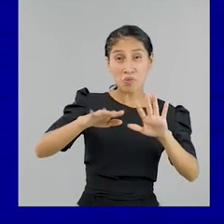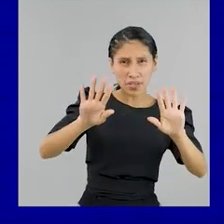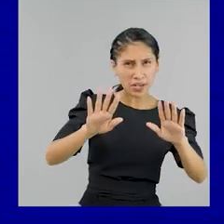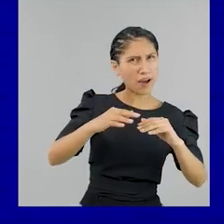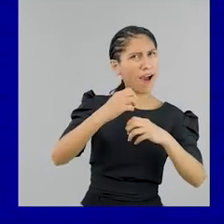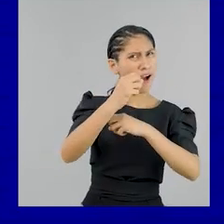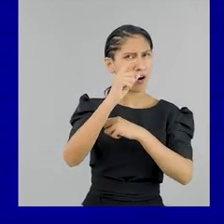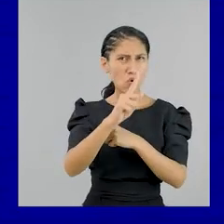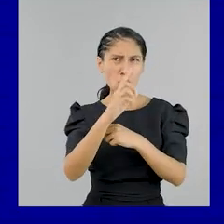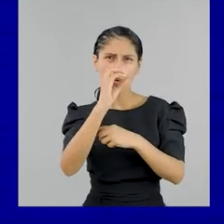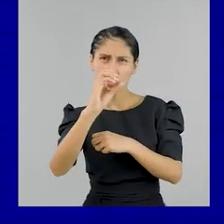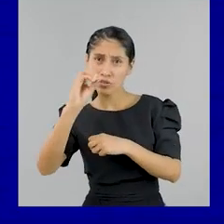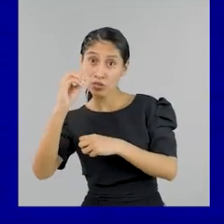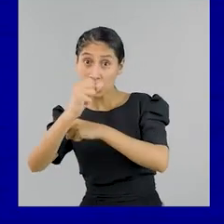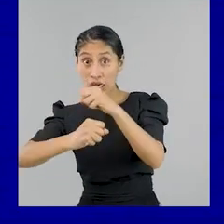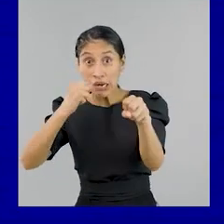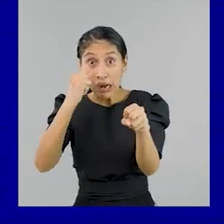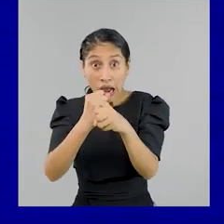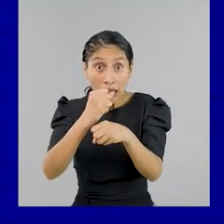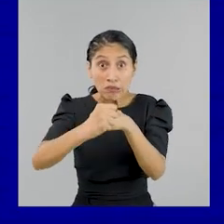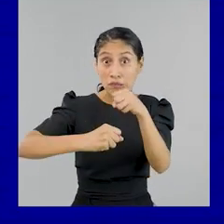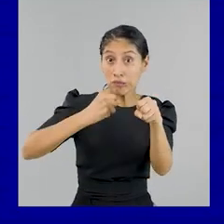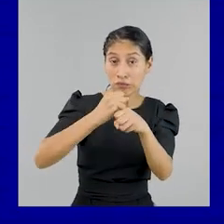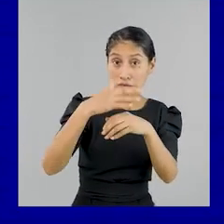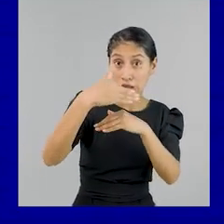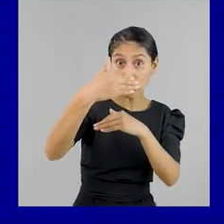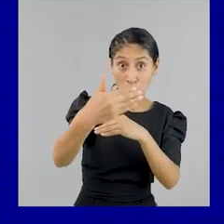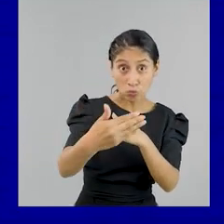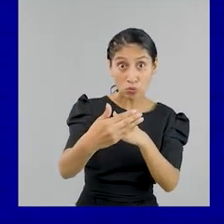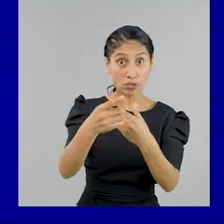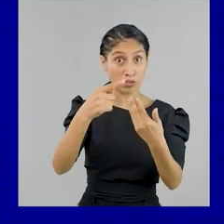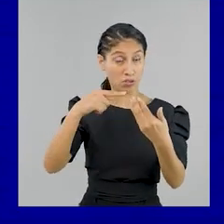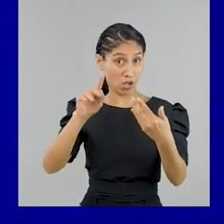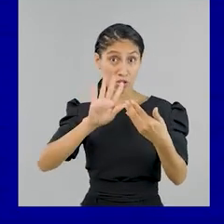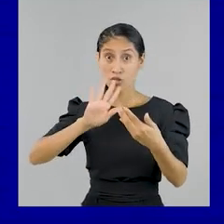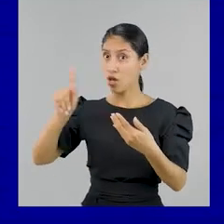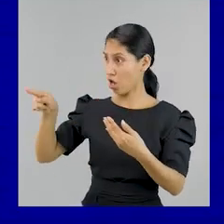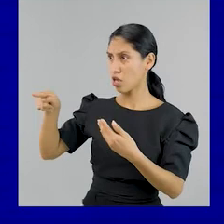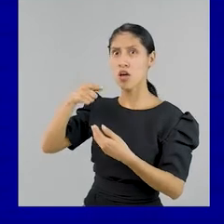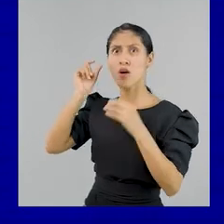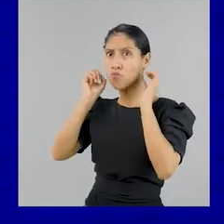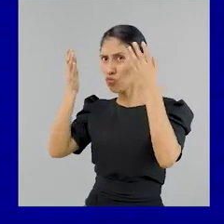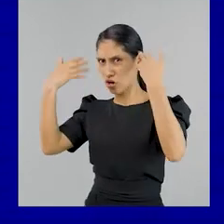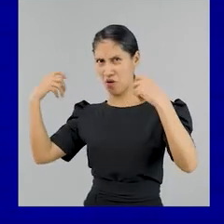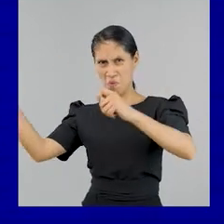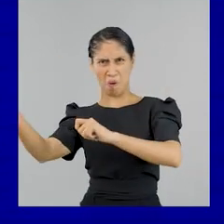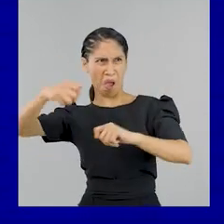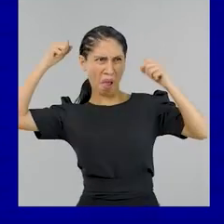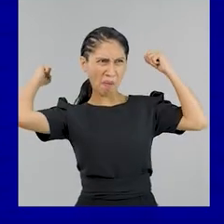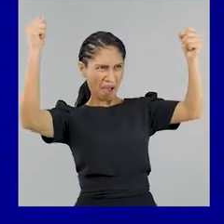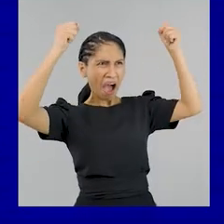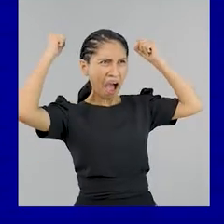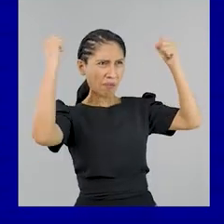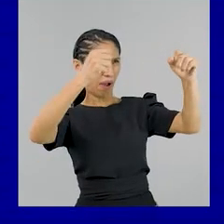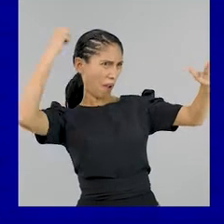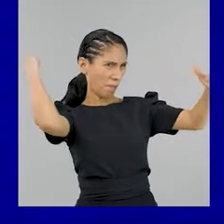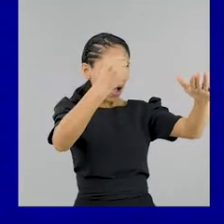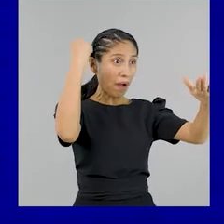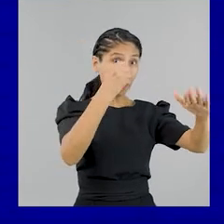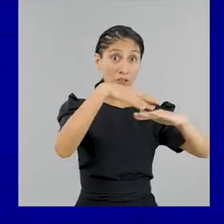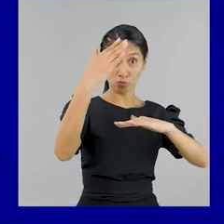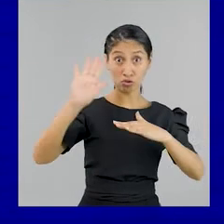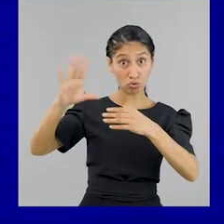prohibido presentar en una obra las aventuras de las personas que contribuyeron a terminar con la ocupación española.